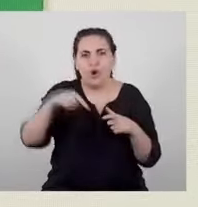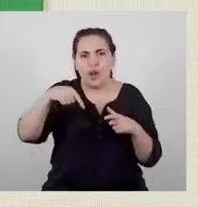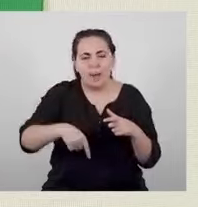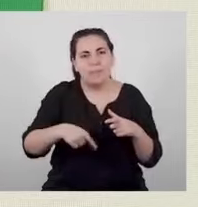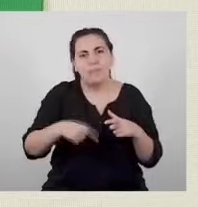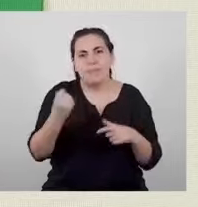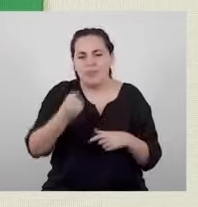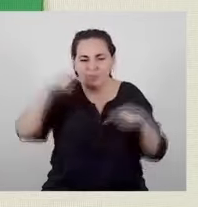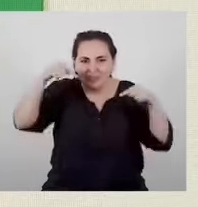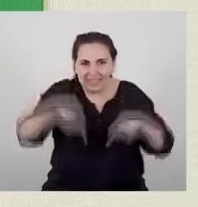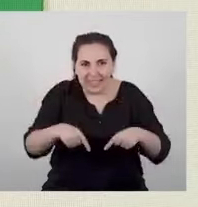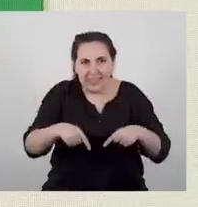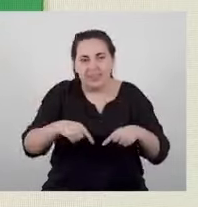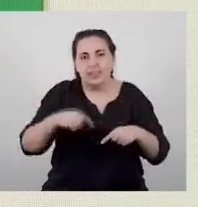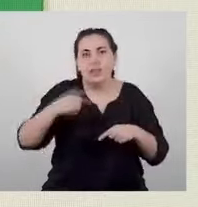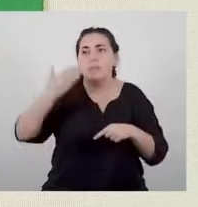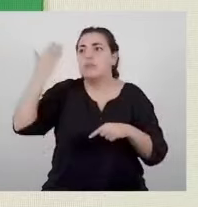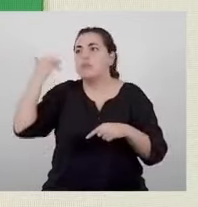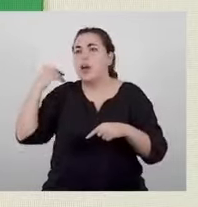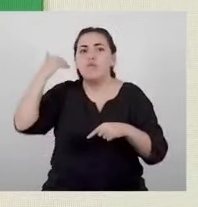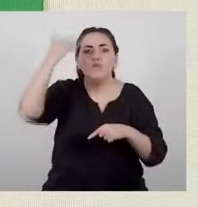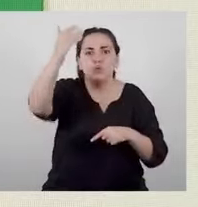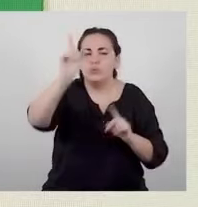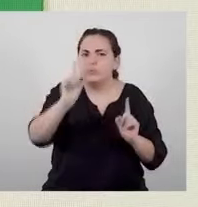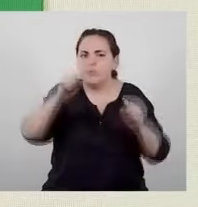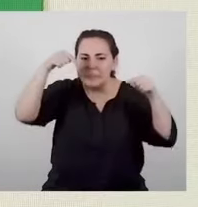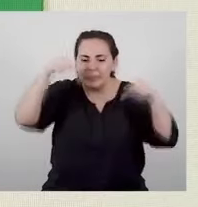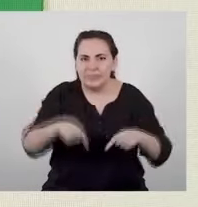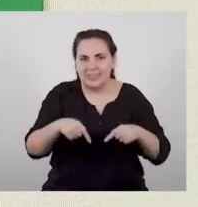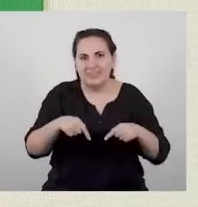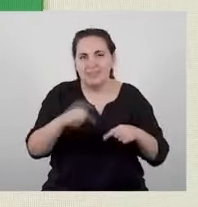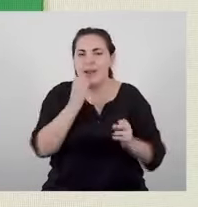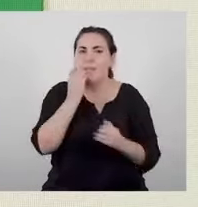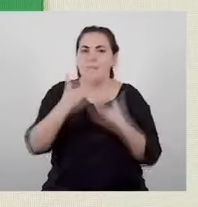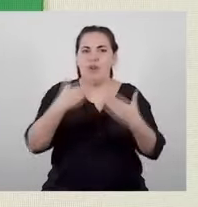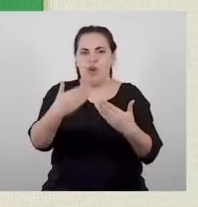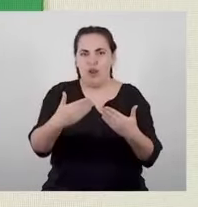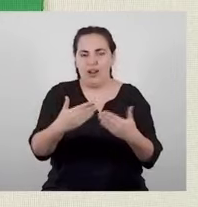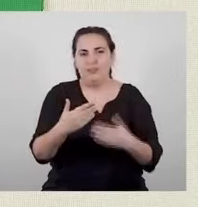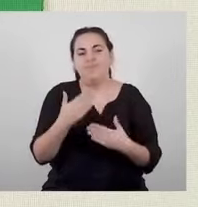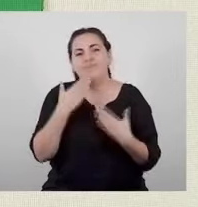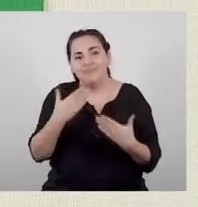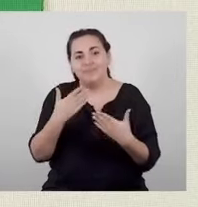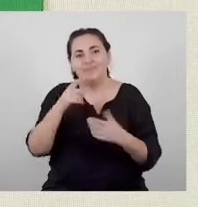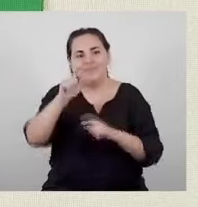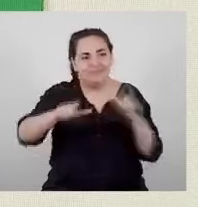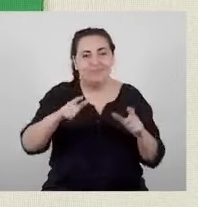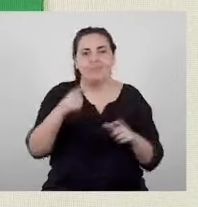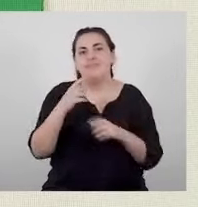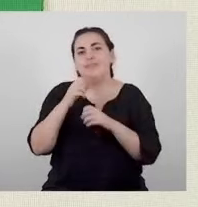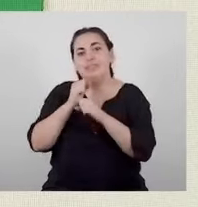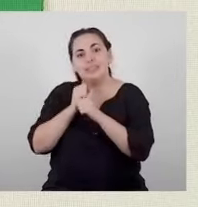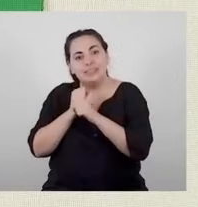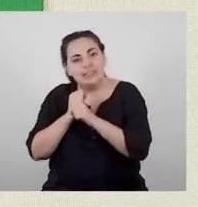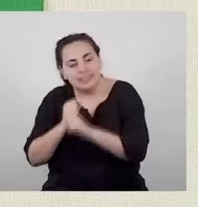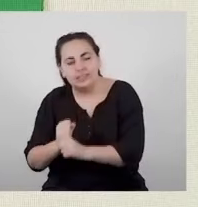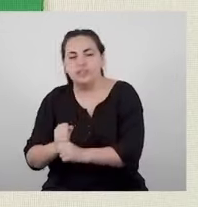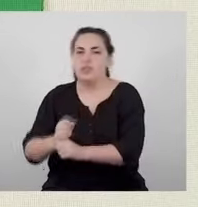presente no es ni pasado ni futuro es presente para mejorar nuestro futuro gracias nunca más esclavas nunca más esclavos